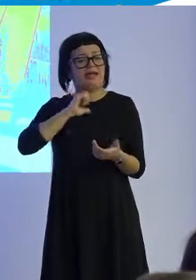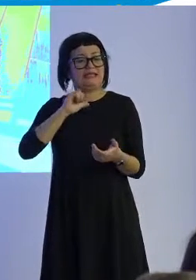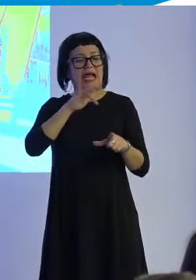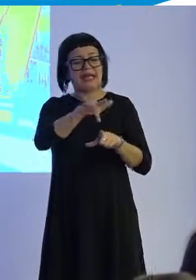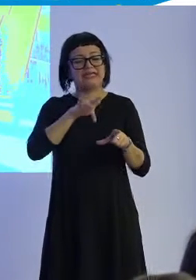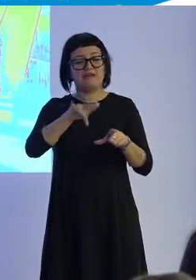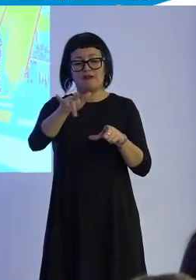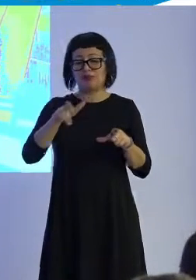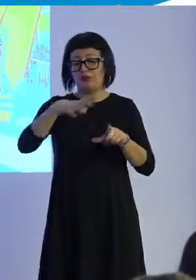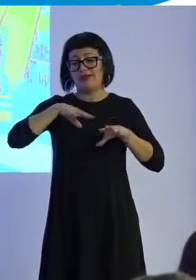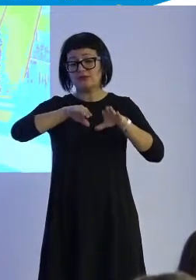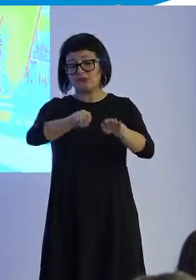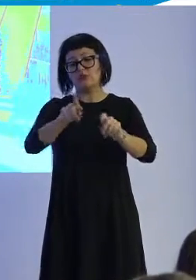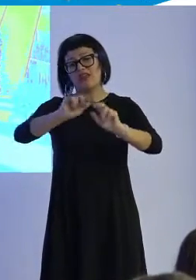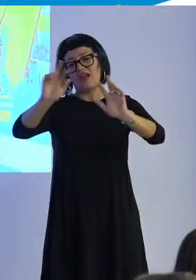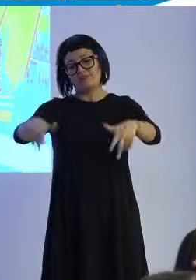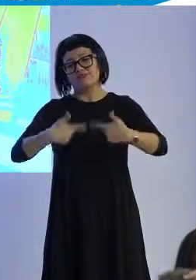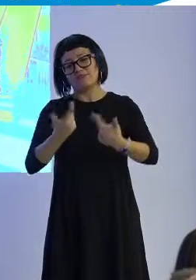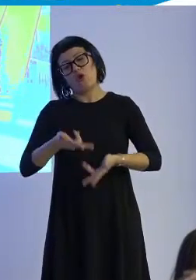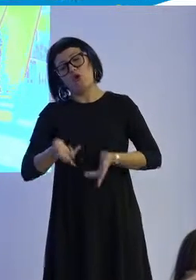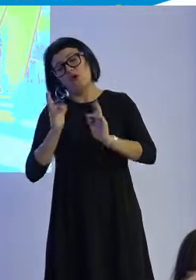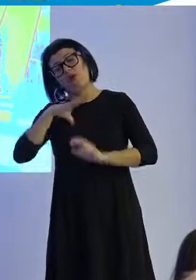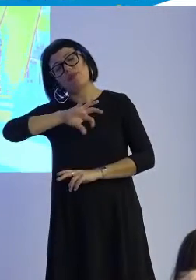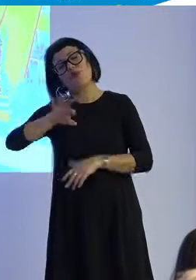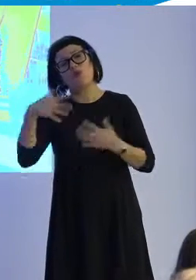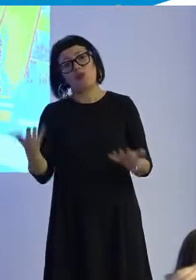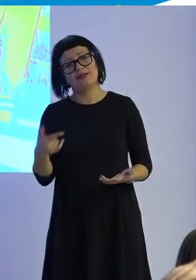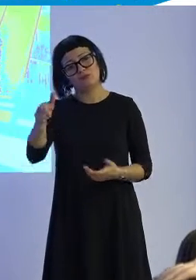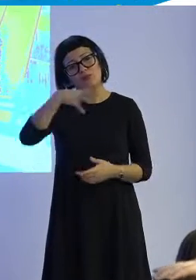lo utilices de una forma, hay que dar la opción a que eso se pueda